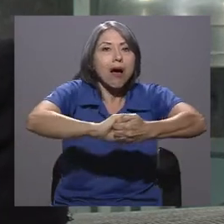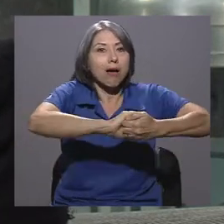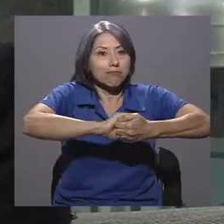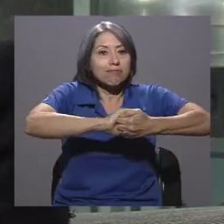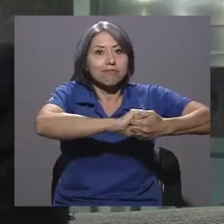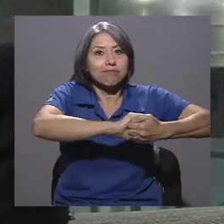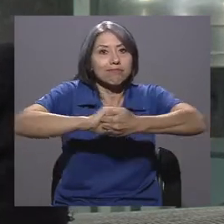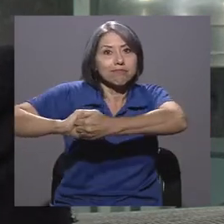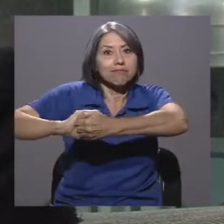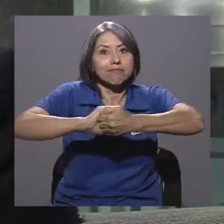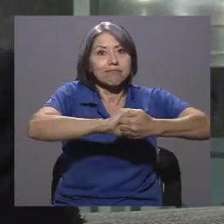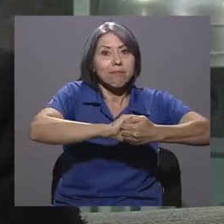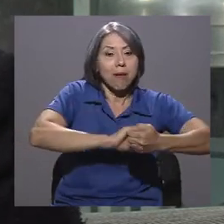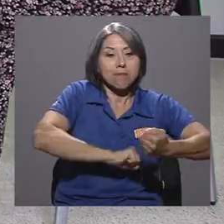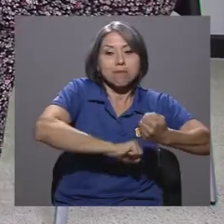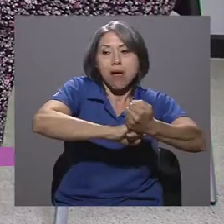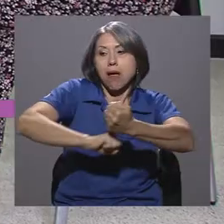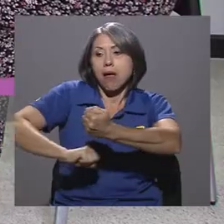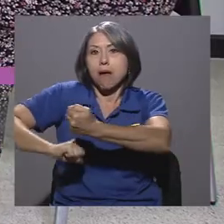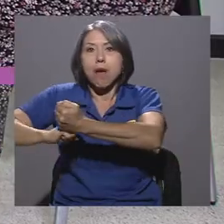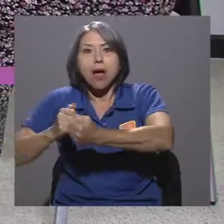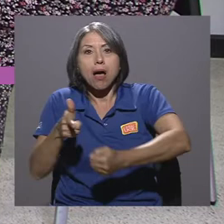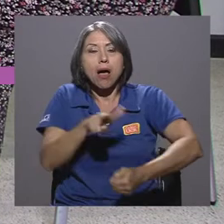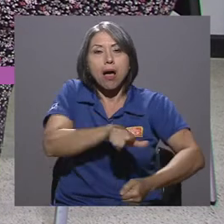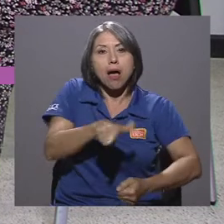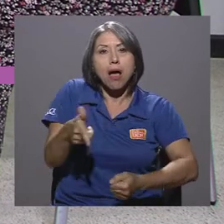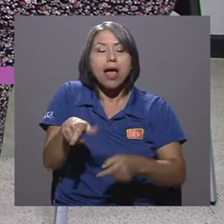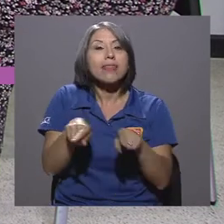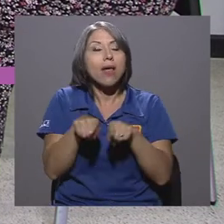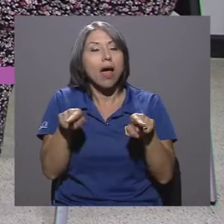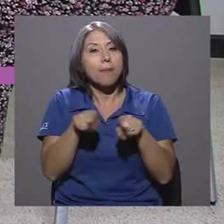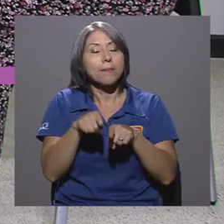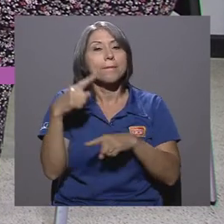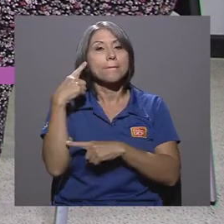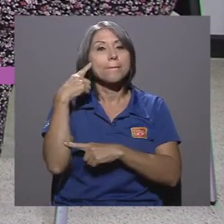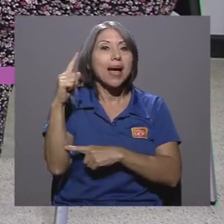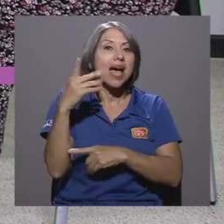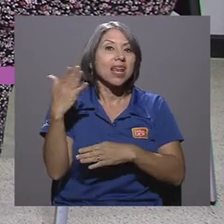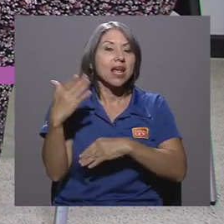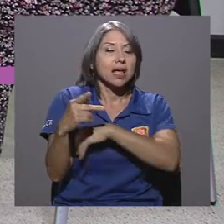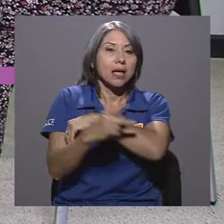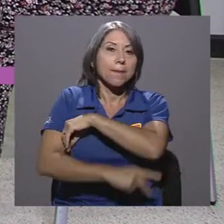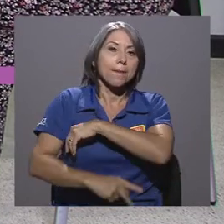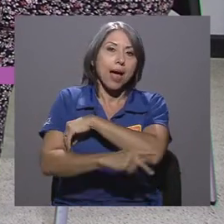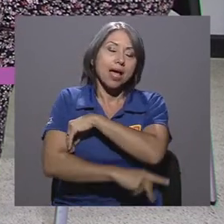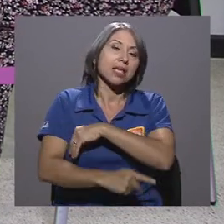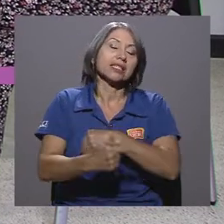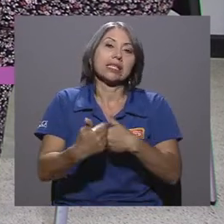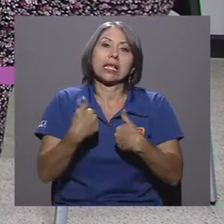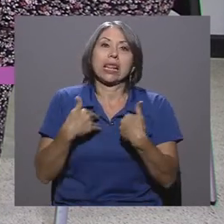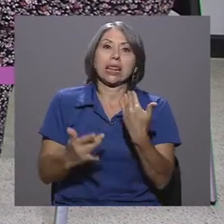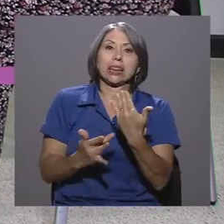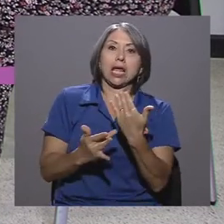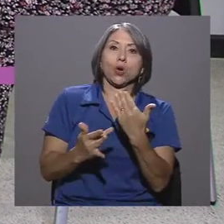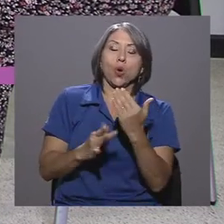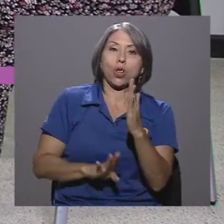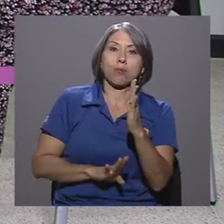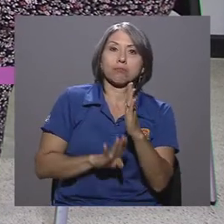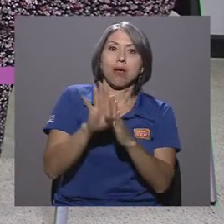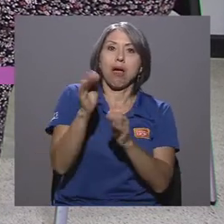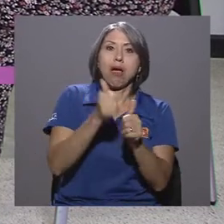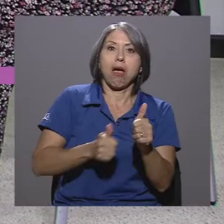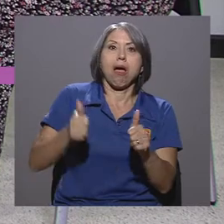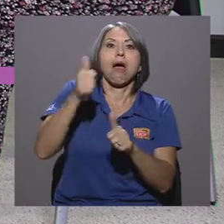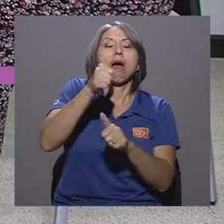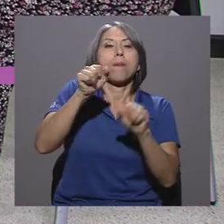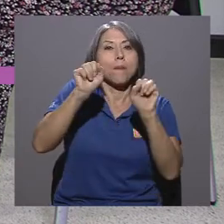entre un país apoyar y a otro, y fundamentalmente también para que los países que tienen tecnologías avanzadas